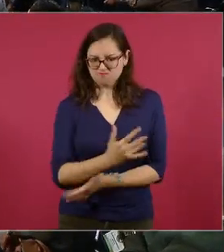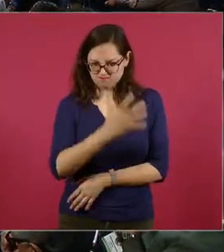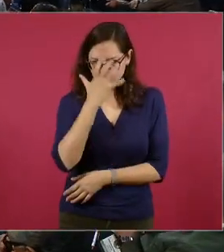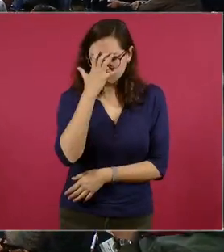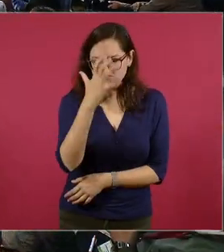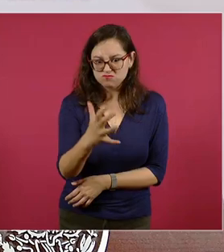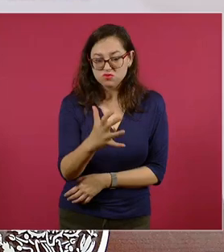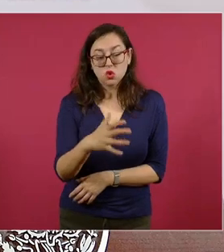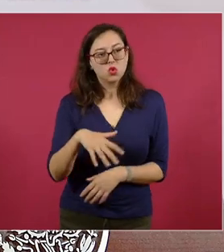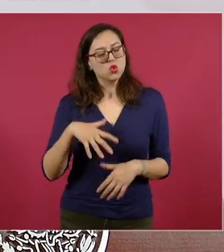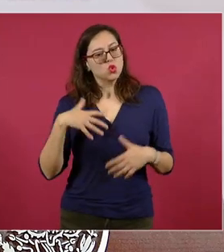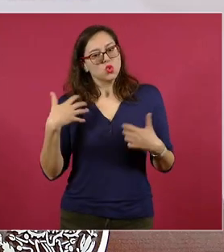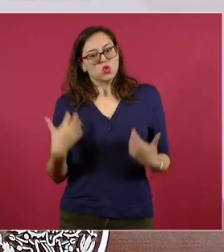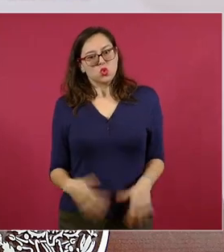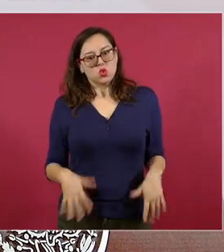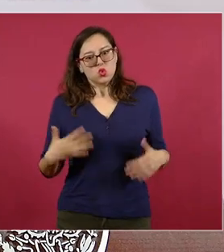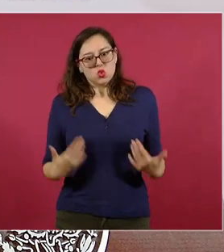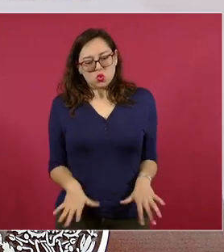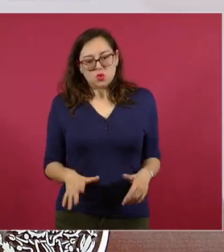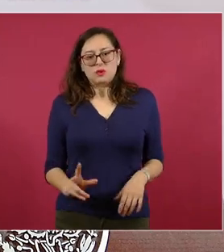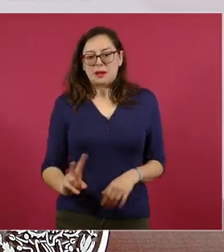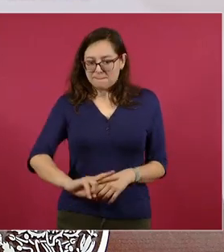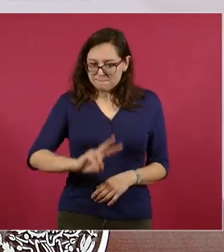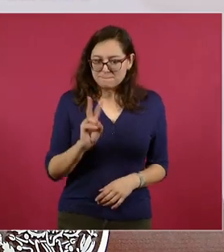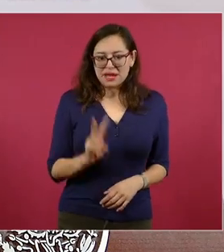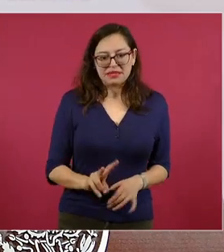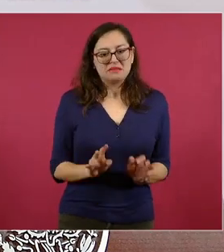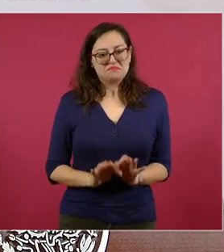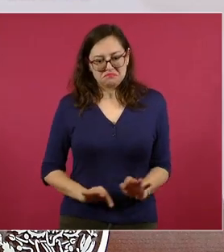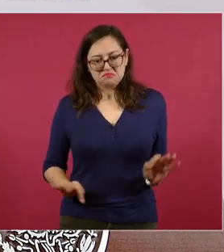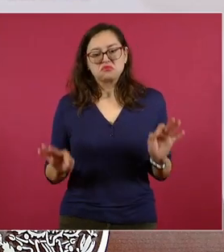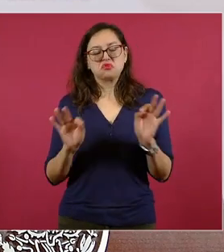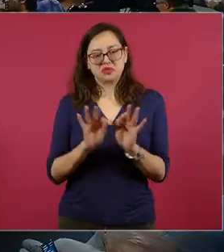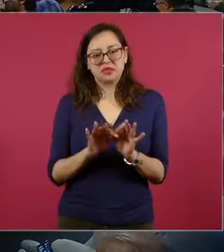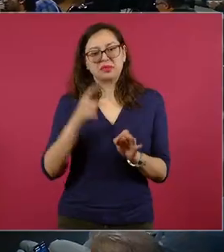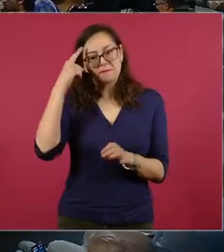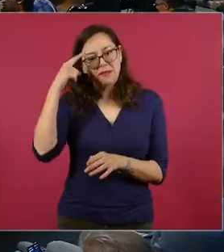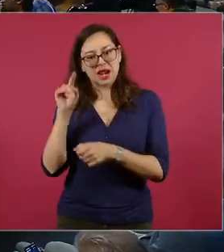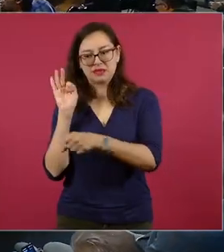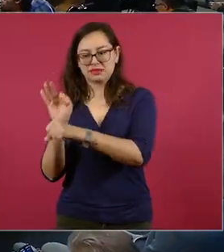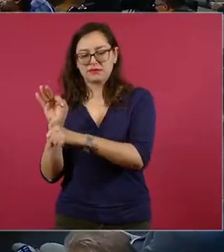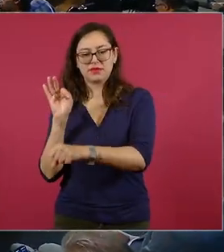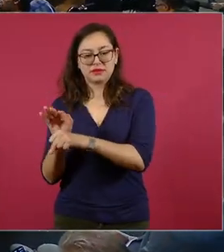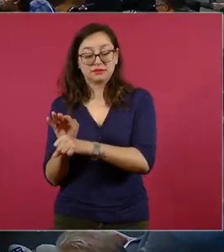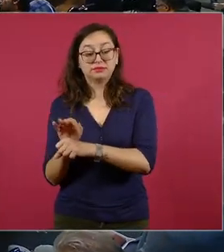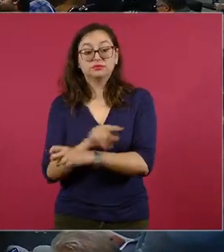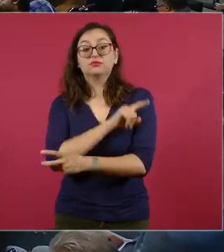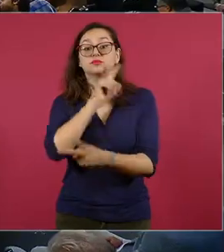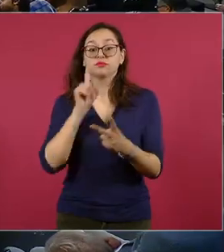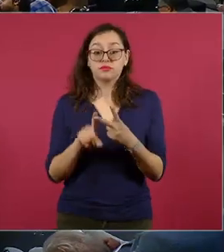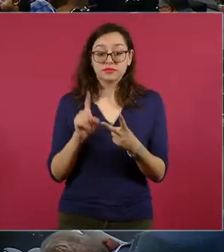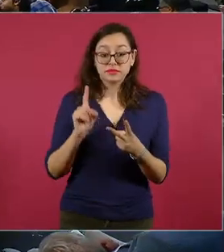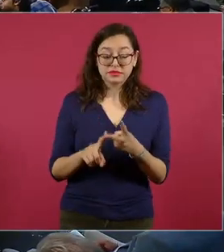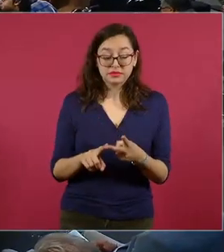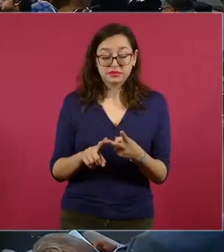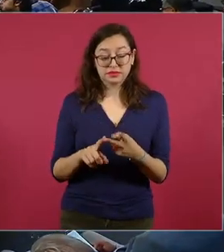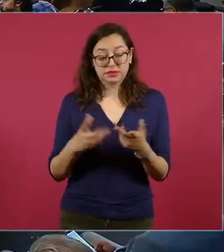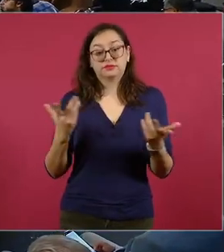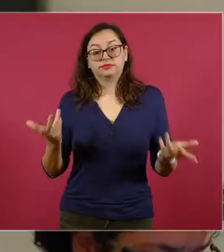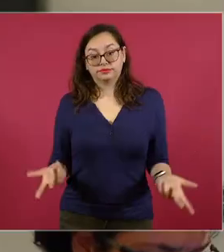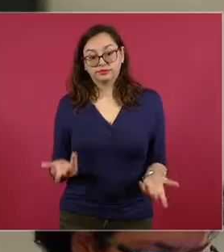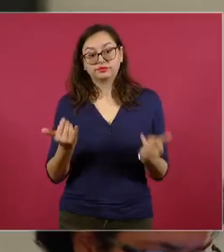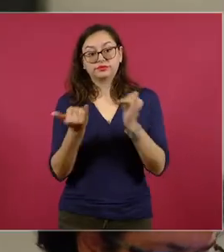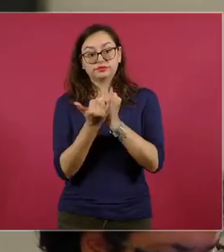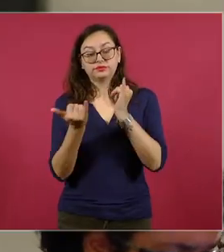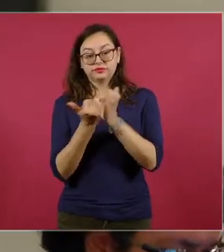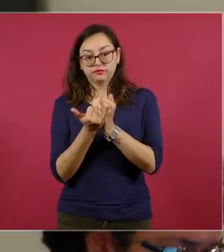acto de verdad muy importante para Playa del Carmen, aparte de que bueno, se cumplió con la apertura